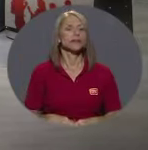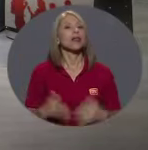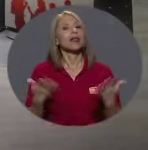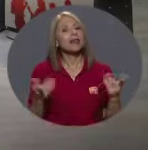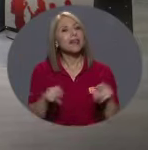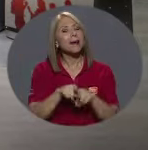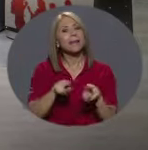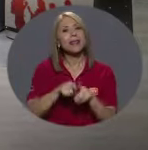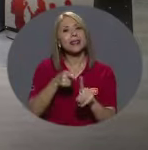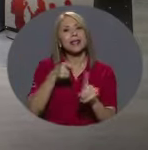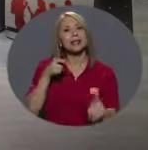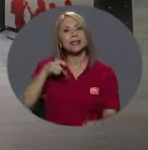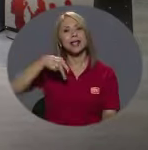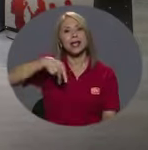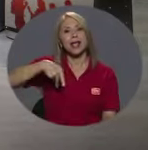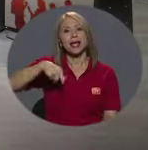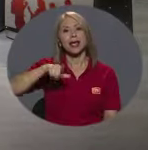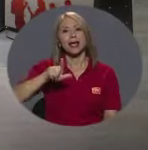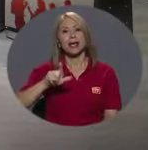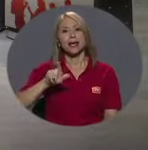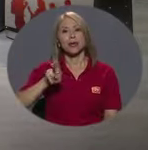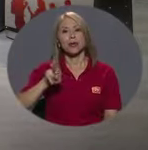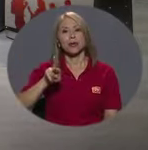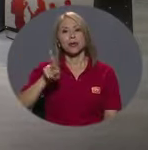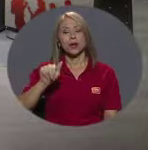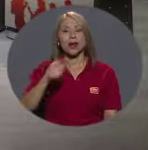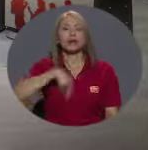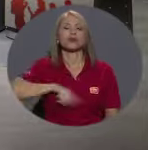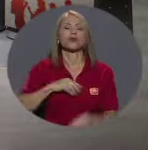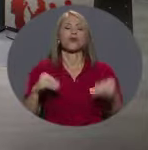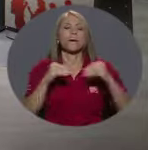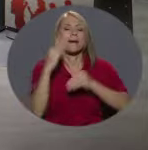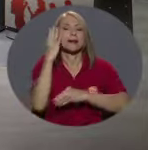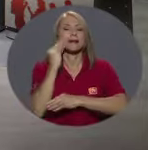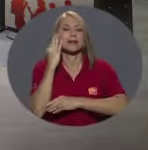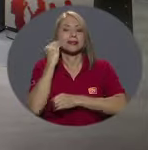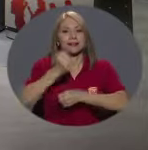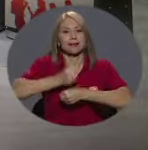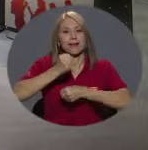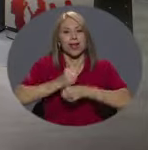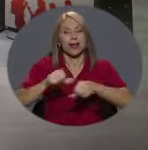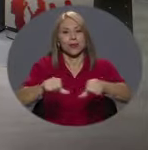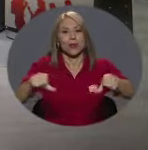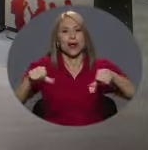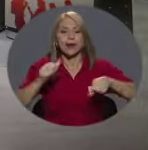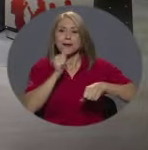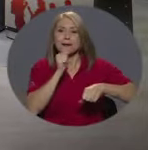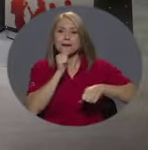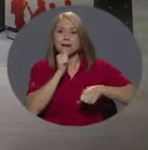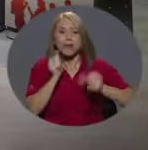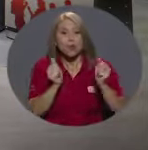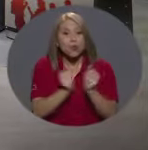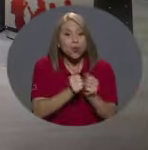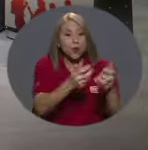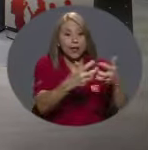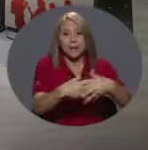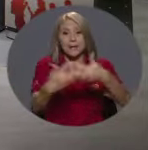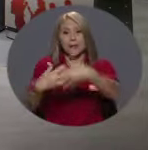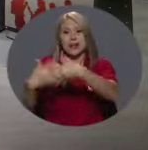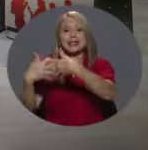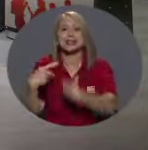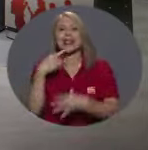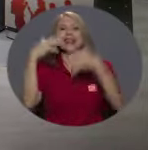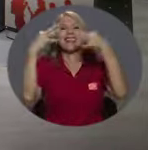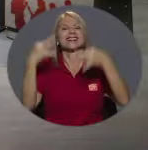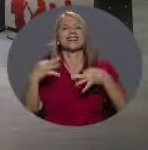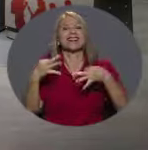vez desde Plura hemos tenido una mayor experiencia trabajando desde el sector privado con esas empresas que deciden dar un